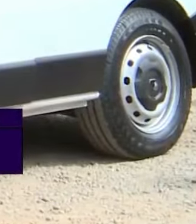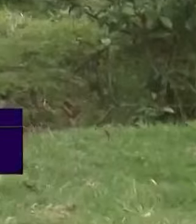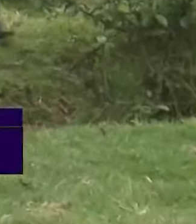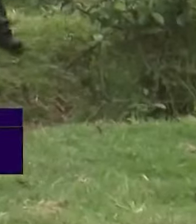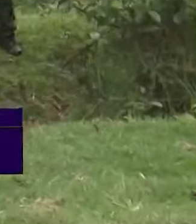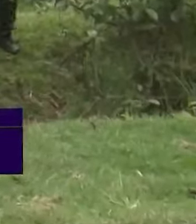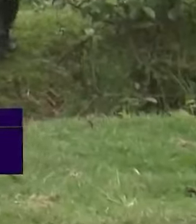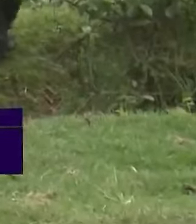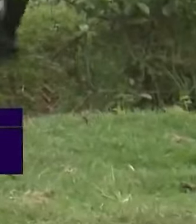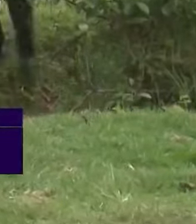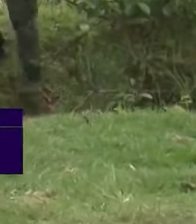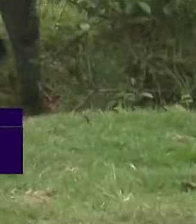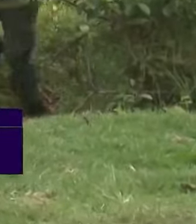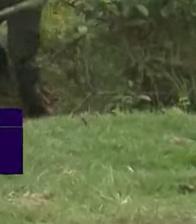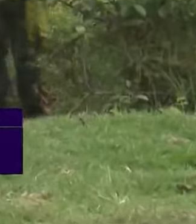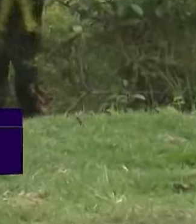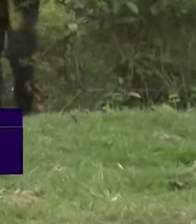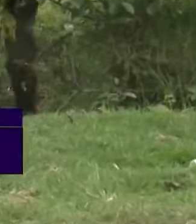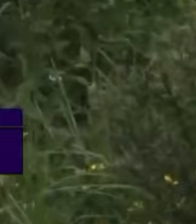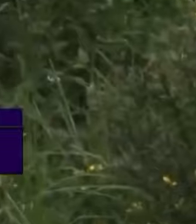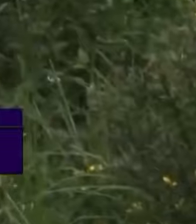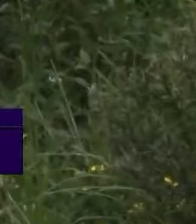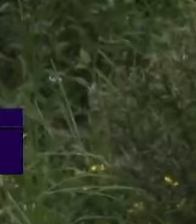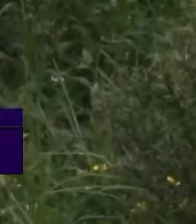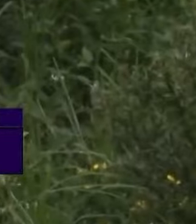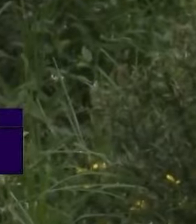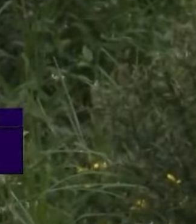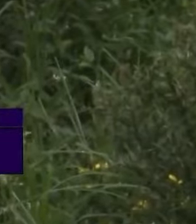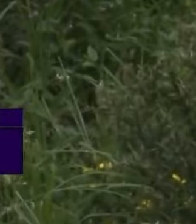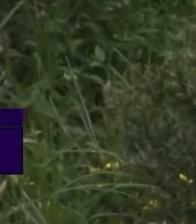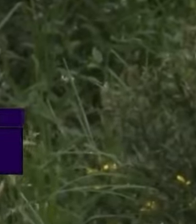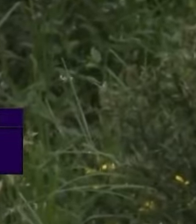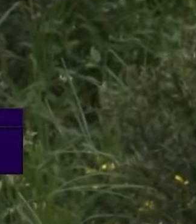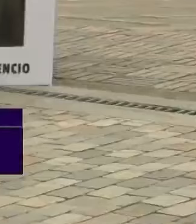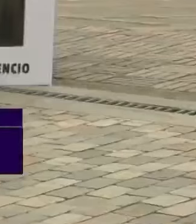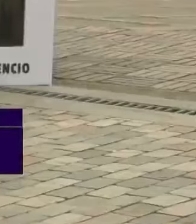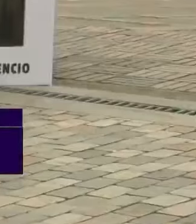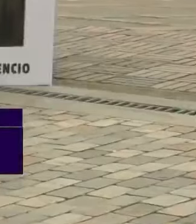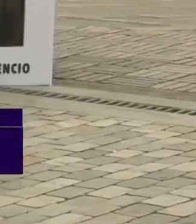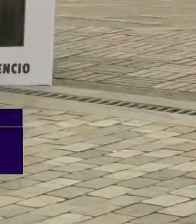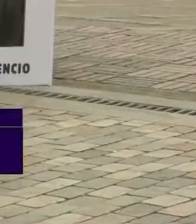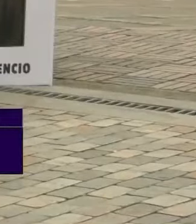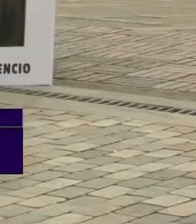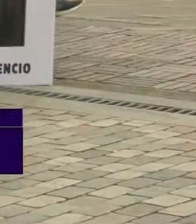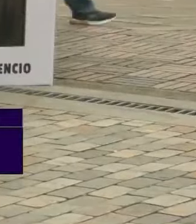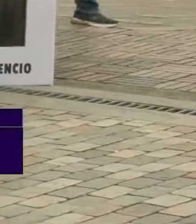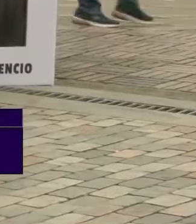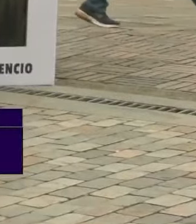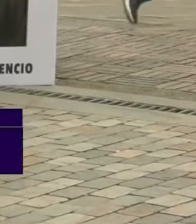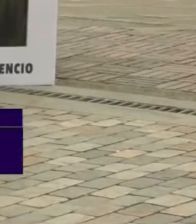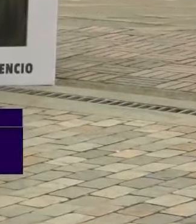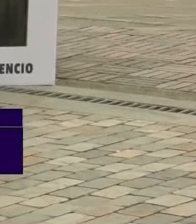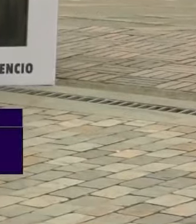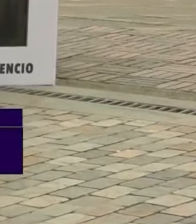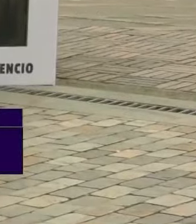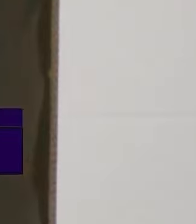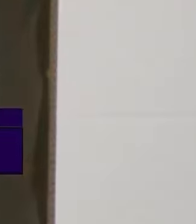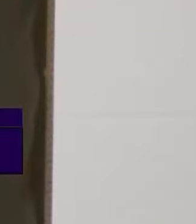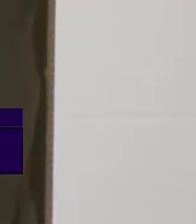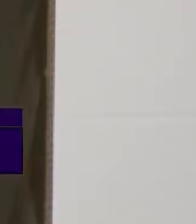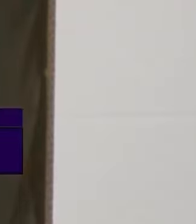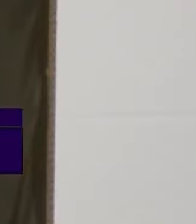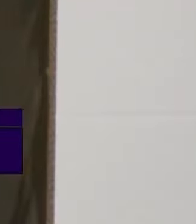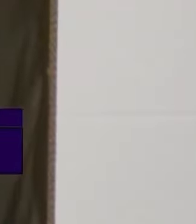Más de 20 feminicidios se han presentado en Colombia en lo corrido del año. ¿Cuál es la seguridad para las mujeres?